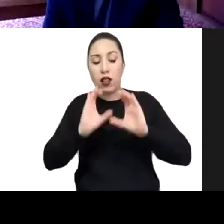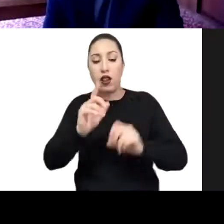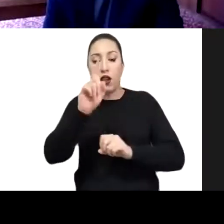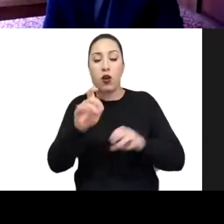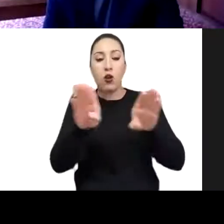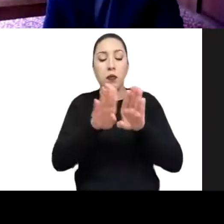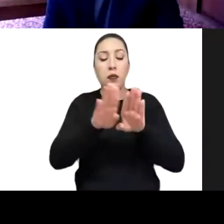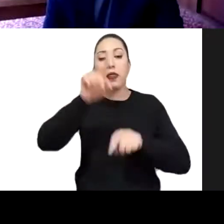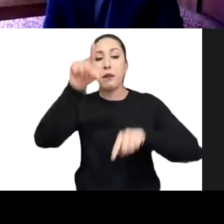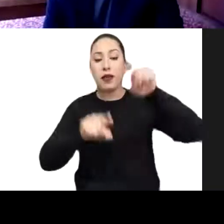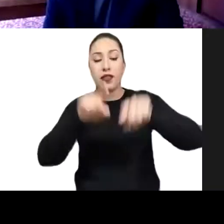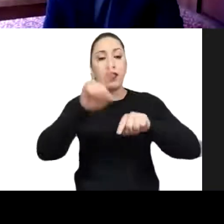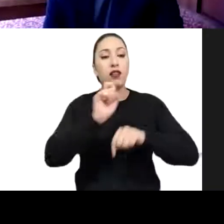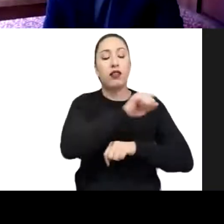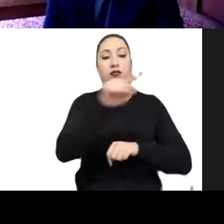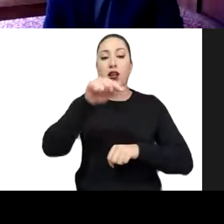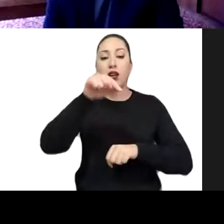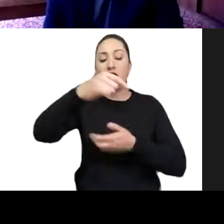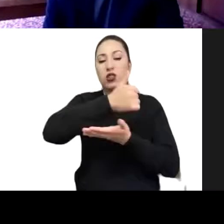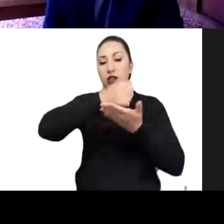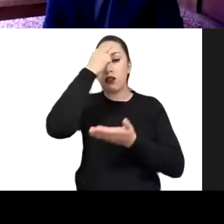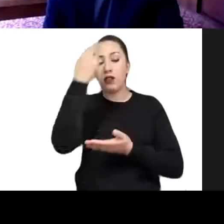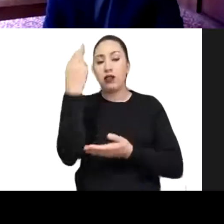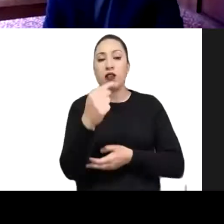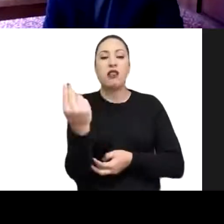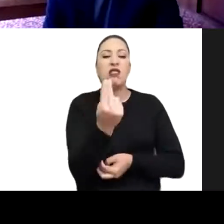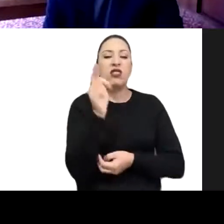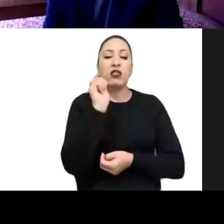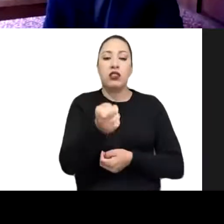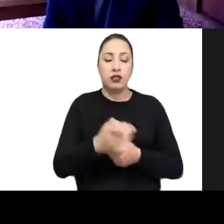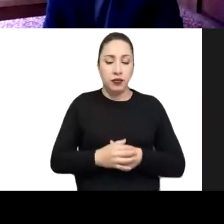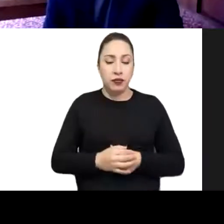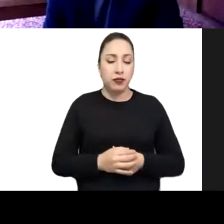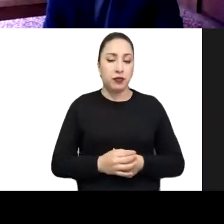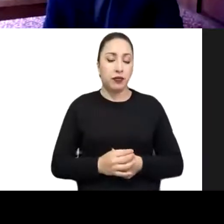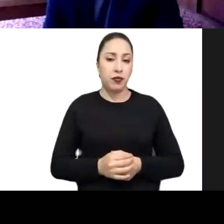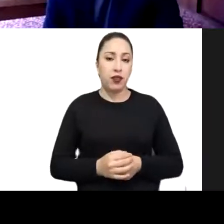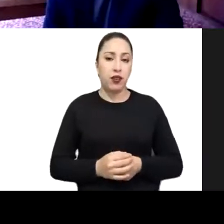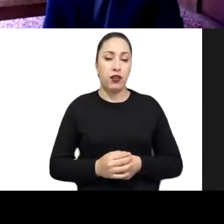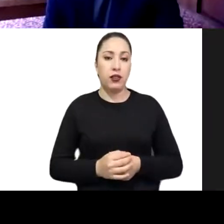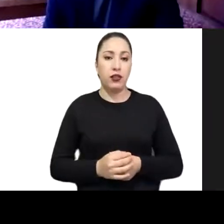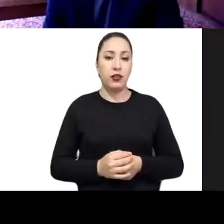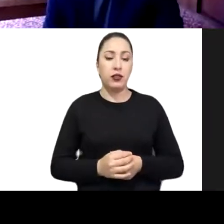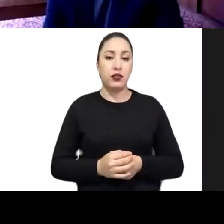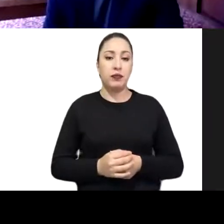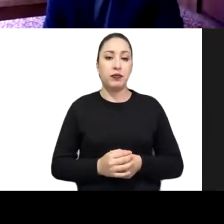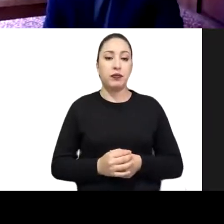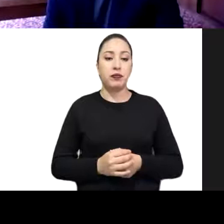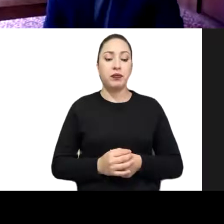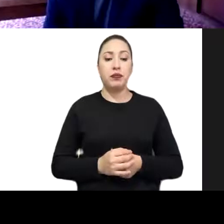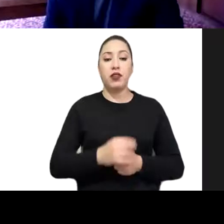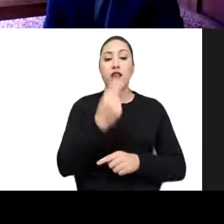necesidades actuales de nuestra Ciudad de México. Cabe resaltar que durante el periodo comprendido de